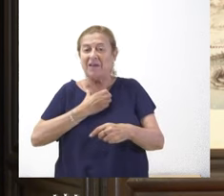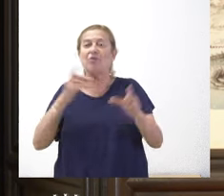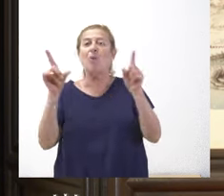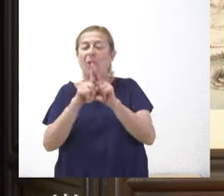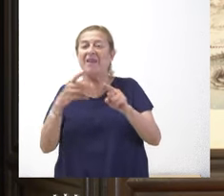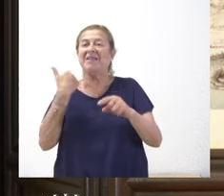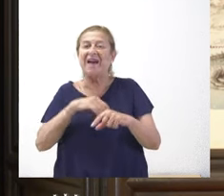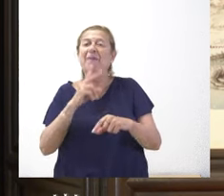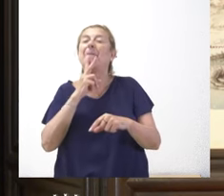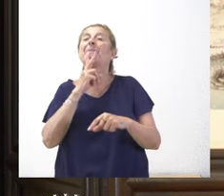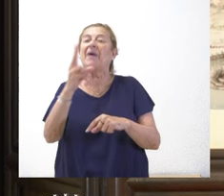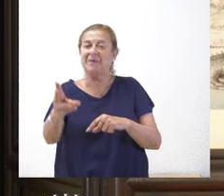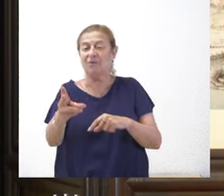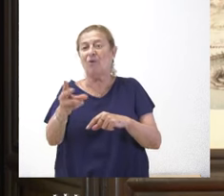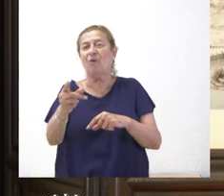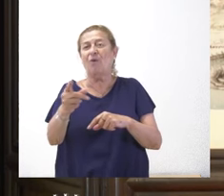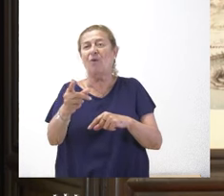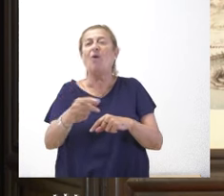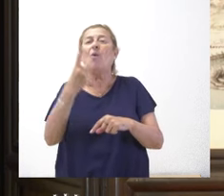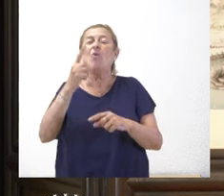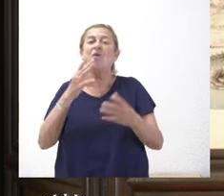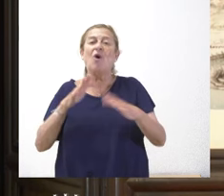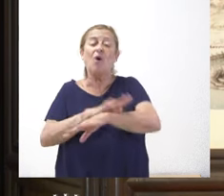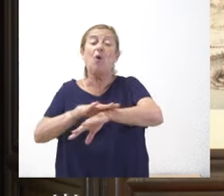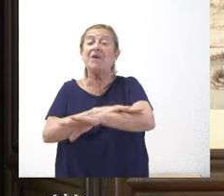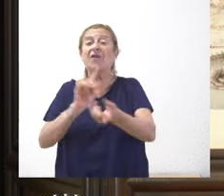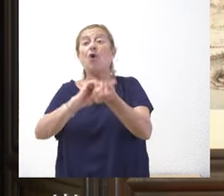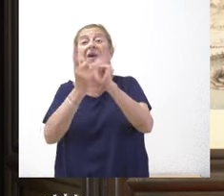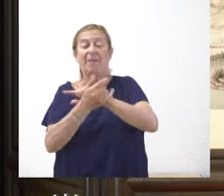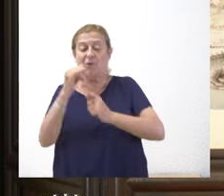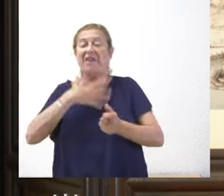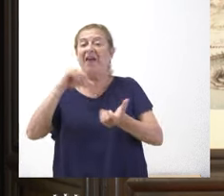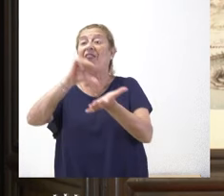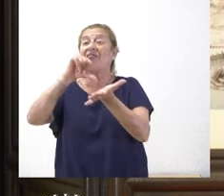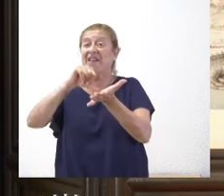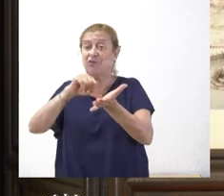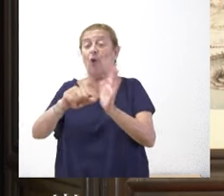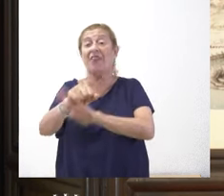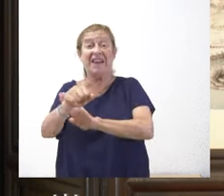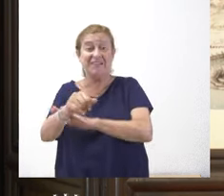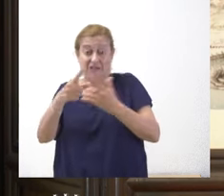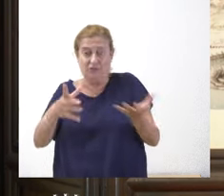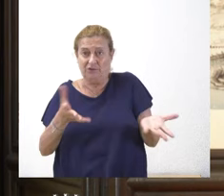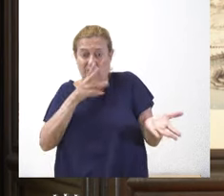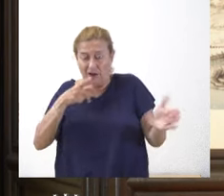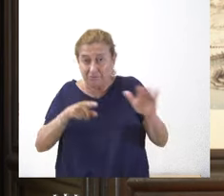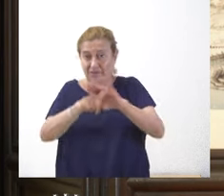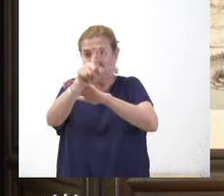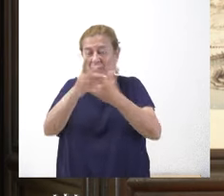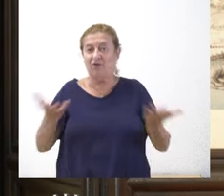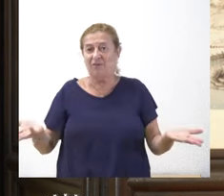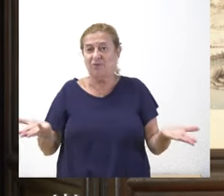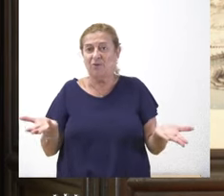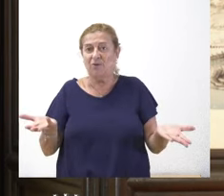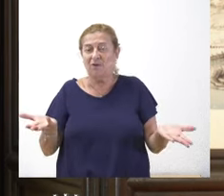mensaje de que hubiera Un gobierno de cambio y de centroderecha Y eso es lo que se está desarrollando